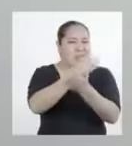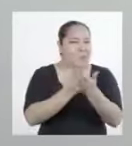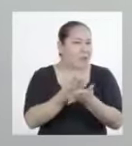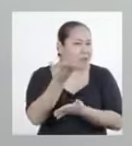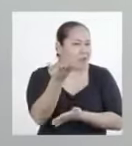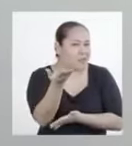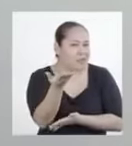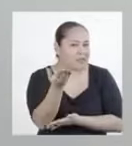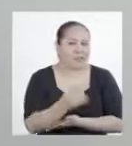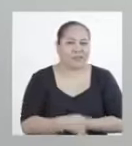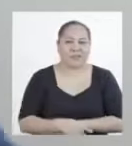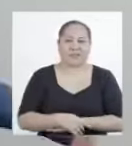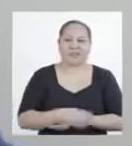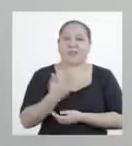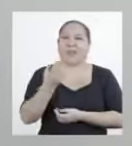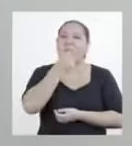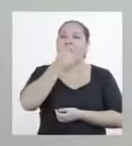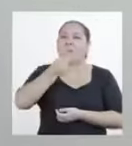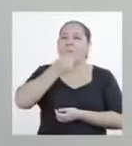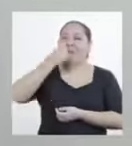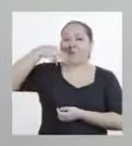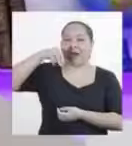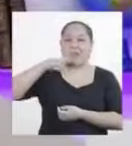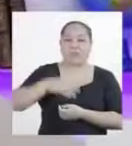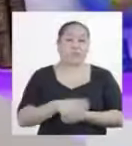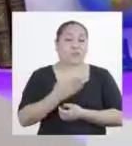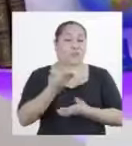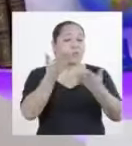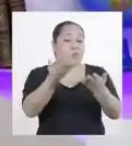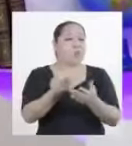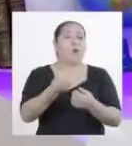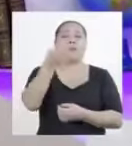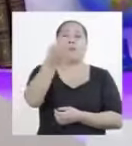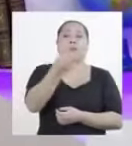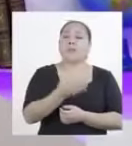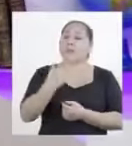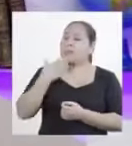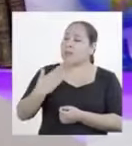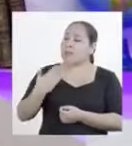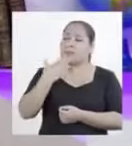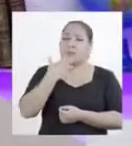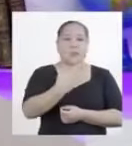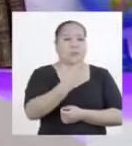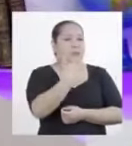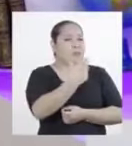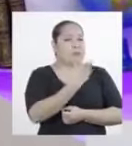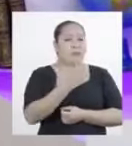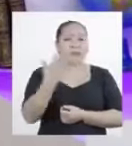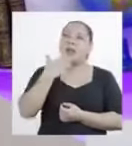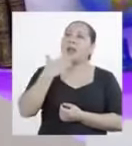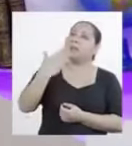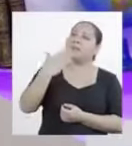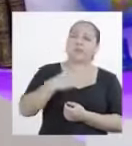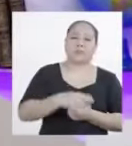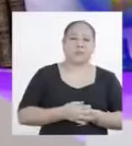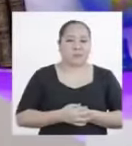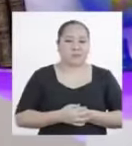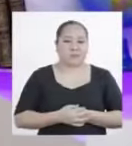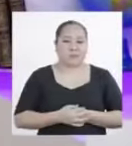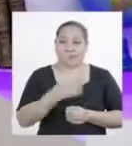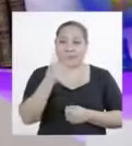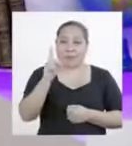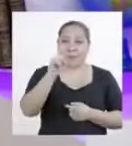este es el segmento de... Mario Reportero Vengo brindando verdades Gracias, gracias, gracias, arriba, gracias